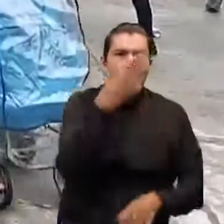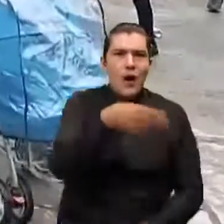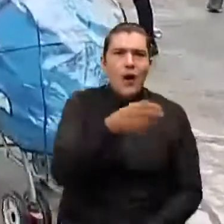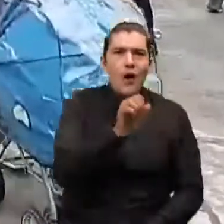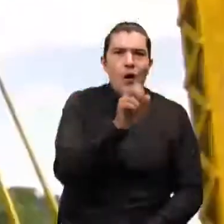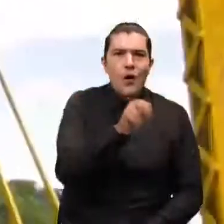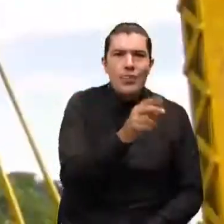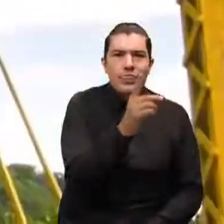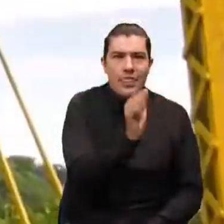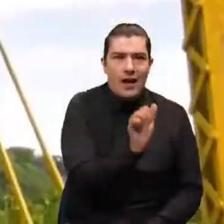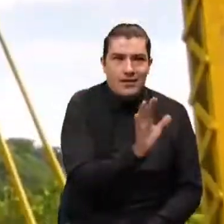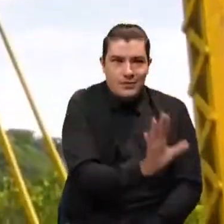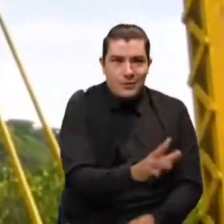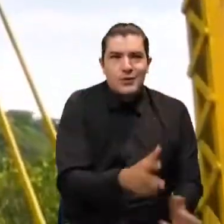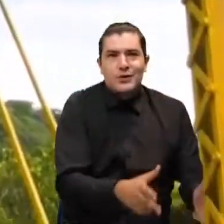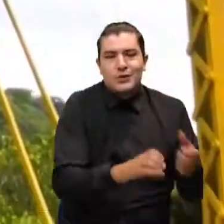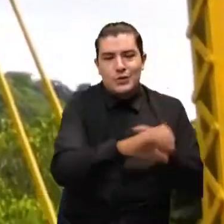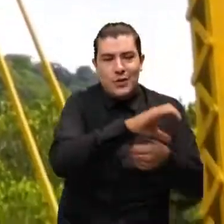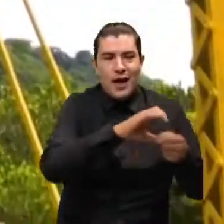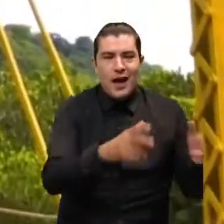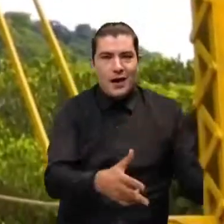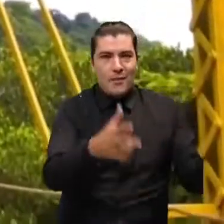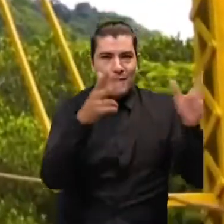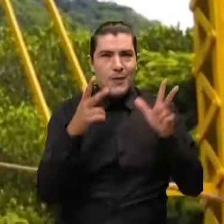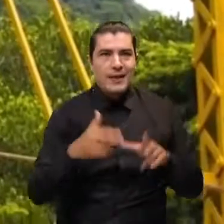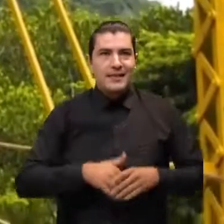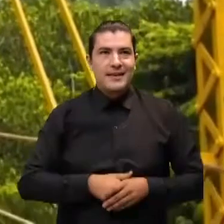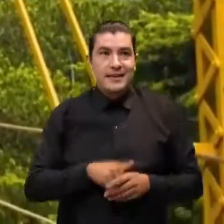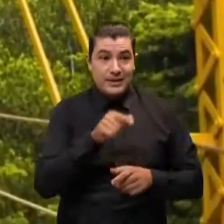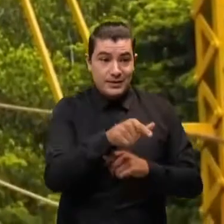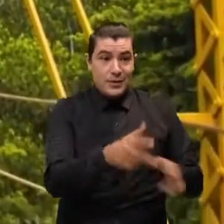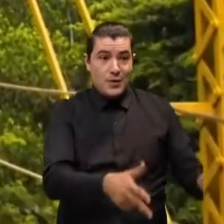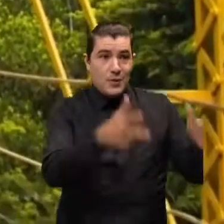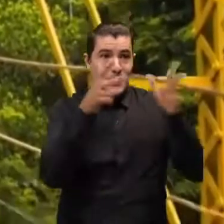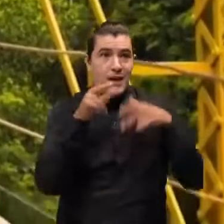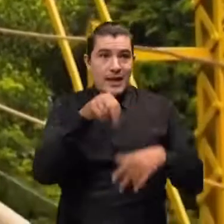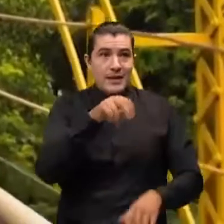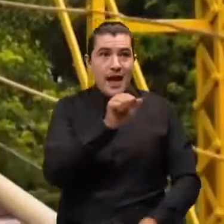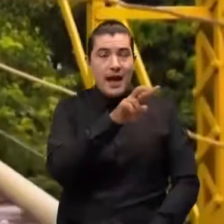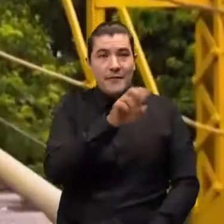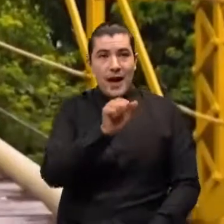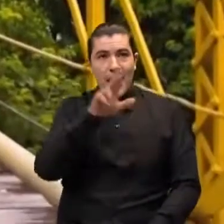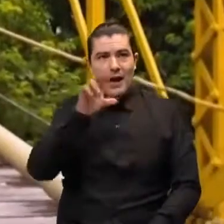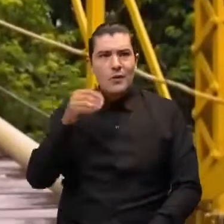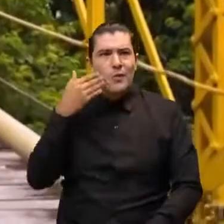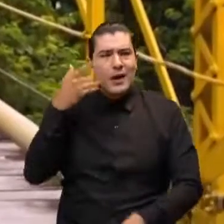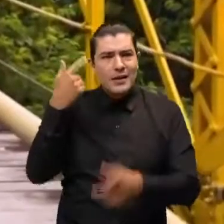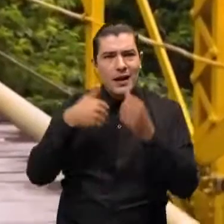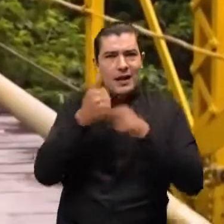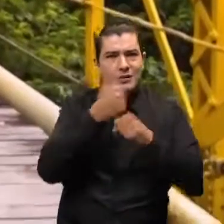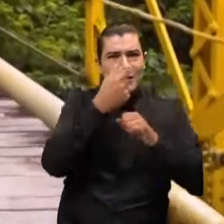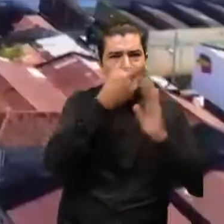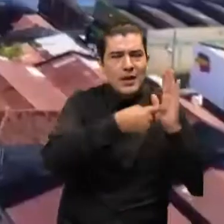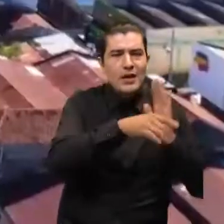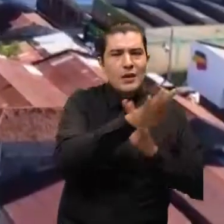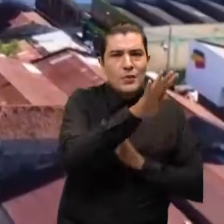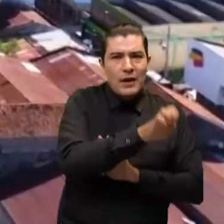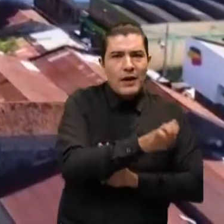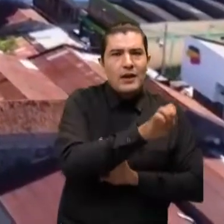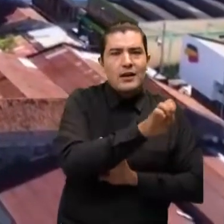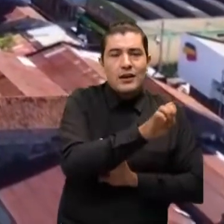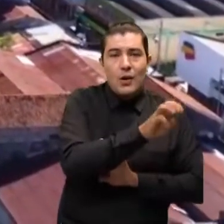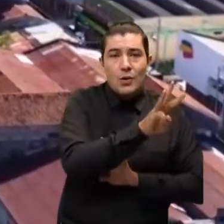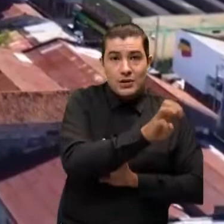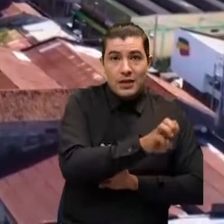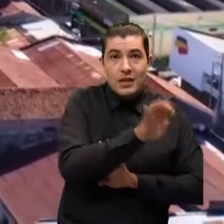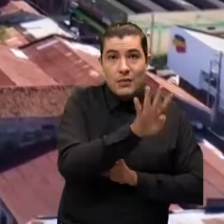de los Puentes. El más importante es el Puente Navarro, construido entre 1894 y 1899, el más